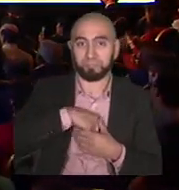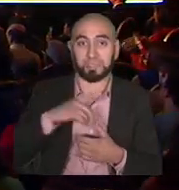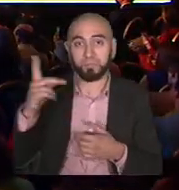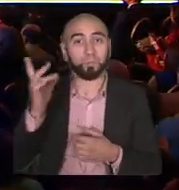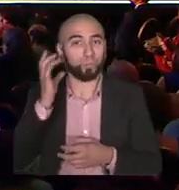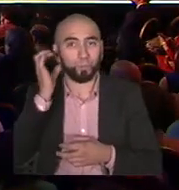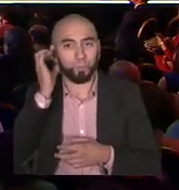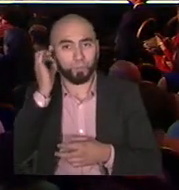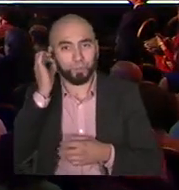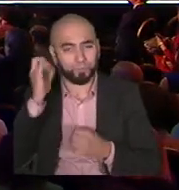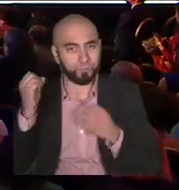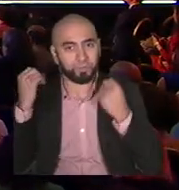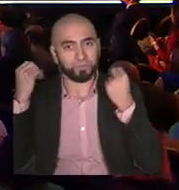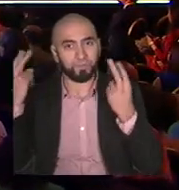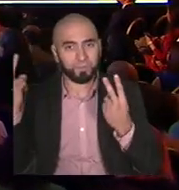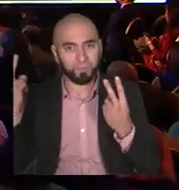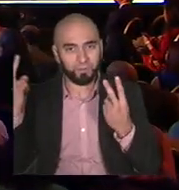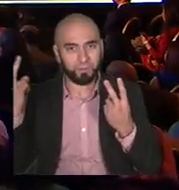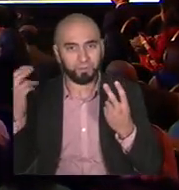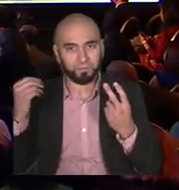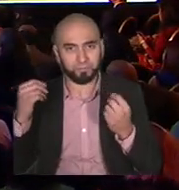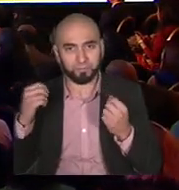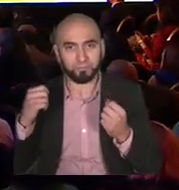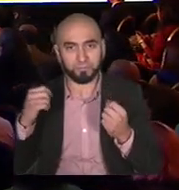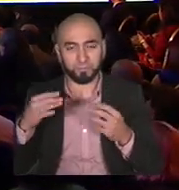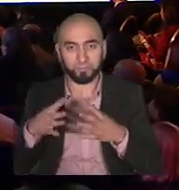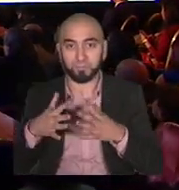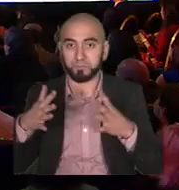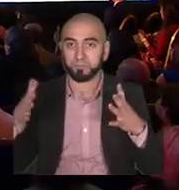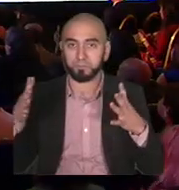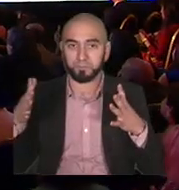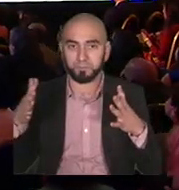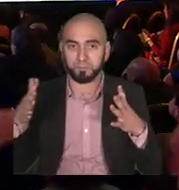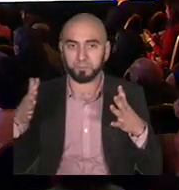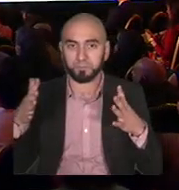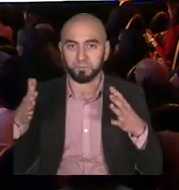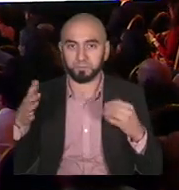Mujeres extrovertidas son heroicas.